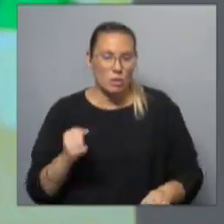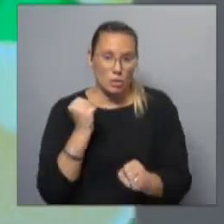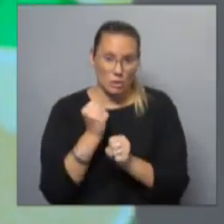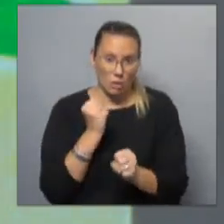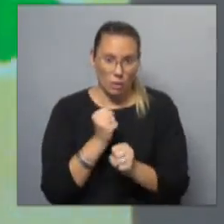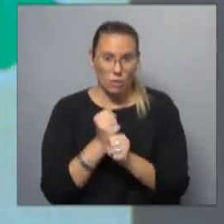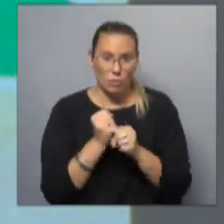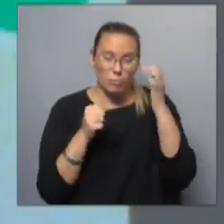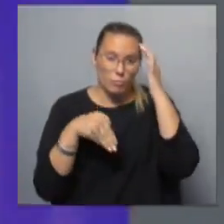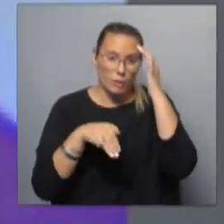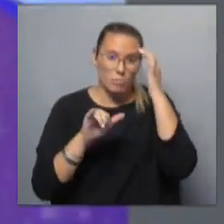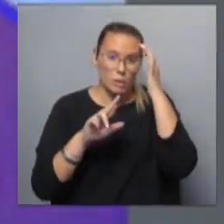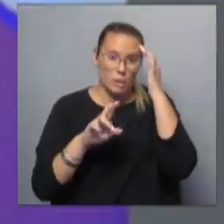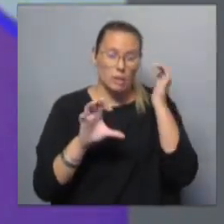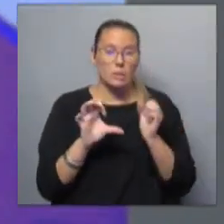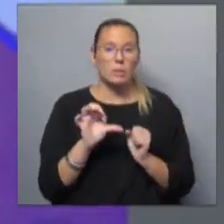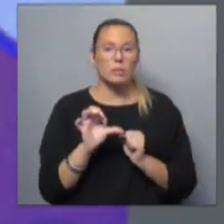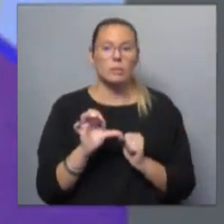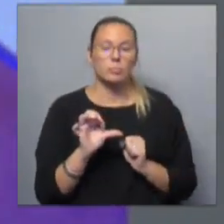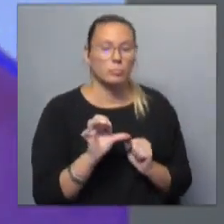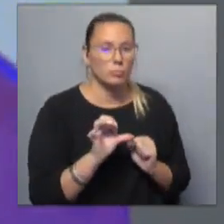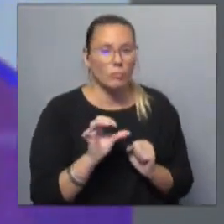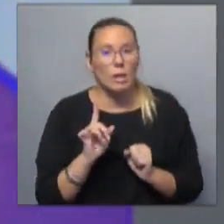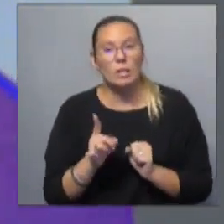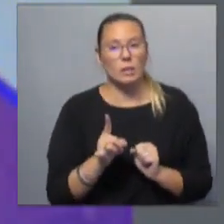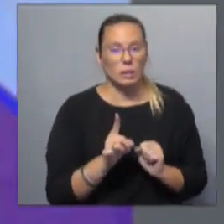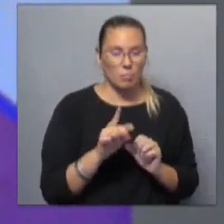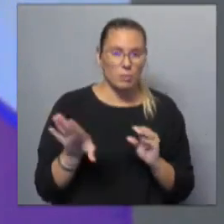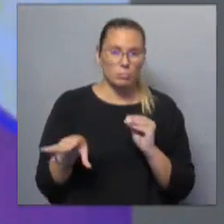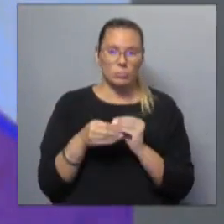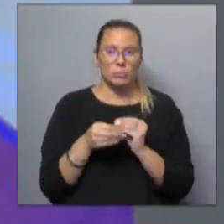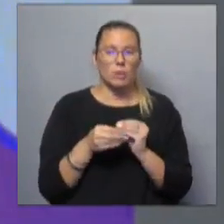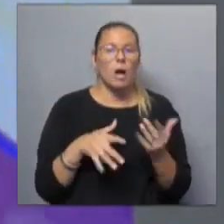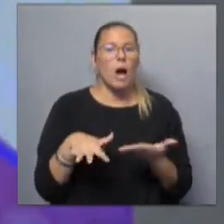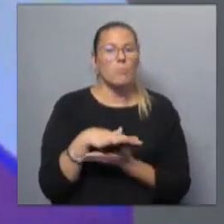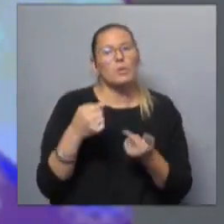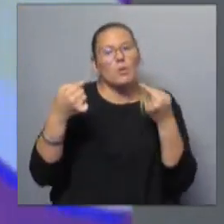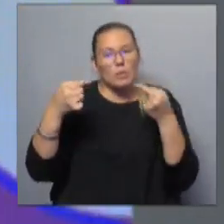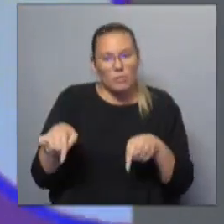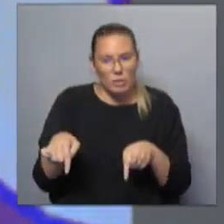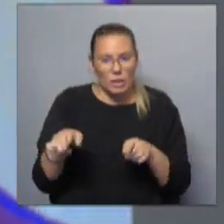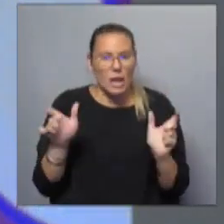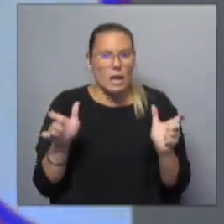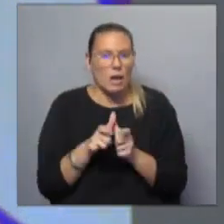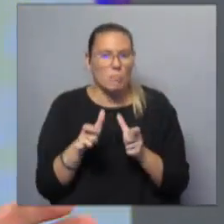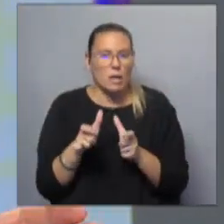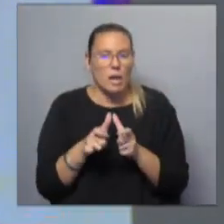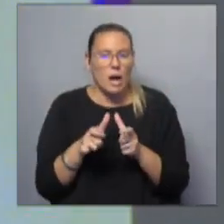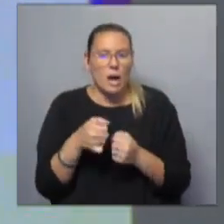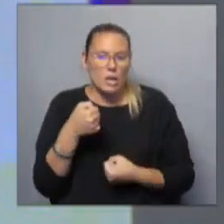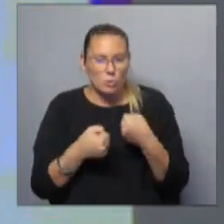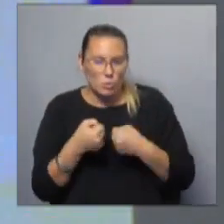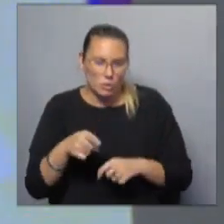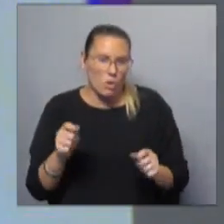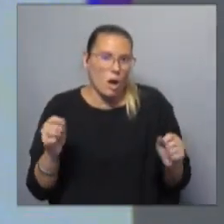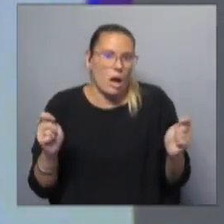Social, Pablo Mieres. A todo esto hay que sumarle que desde un ámbito diferente, la Cámara de Industria se dice, esto nos